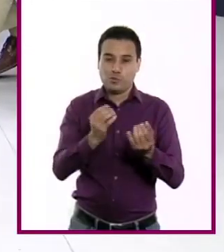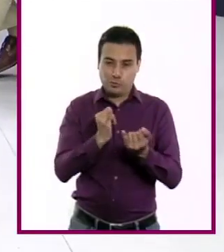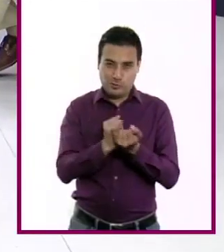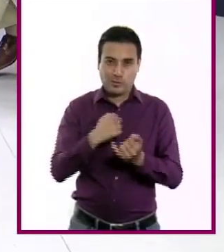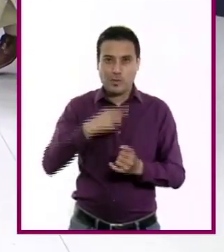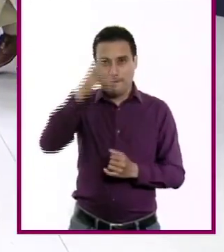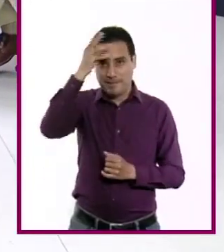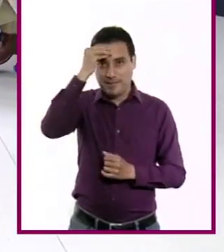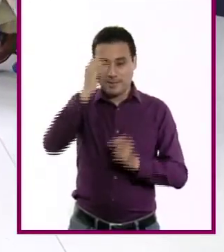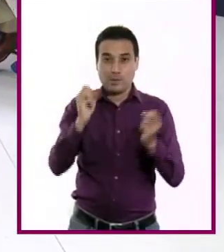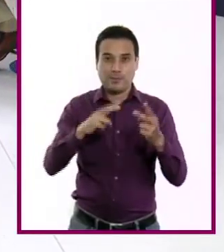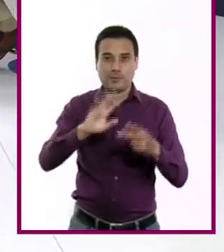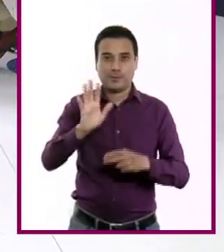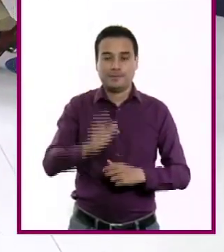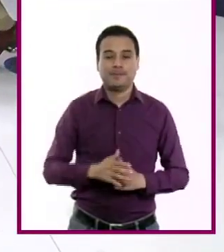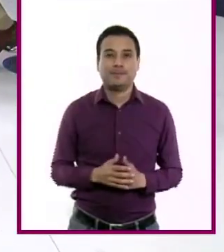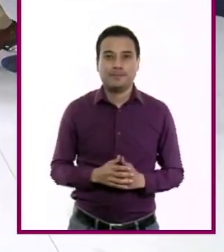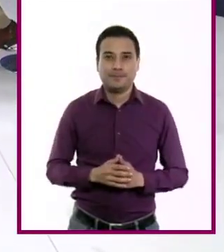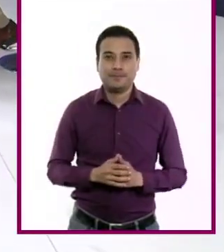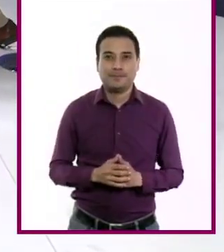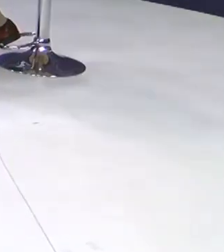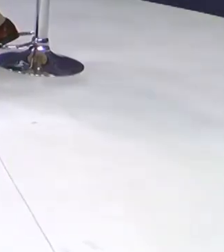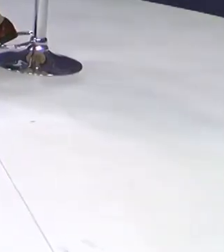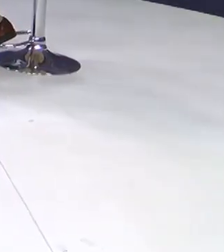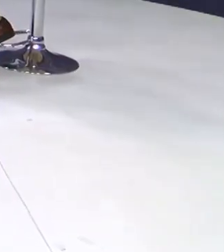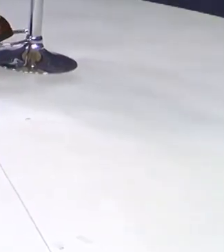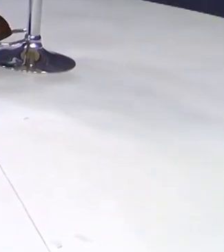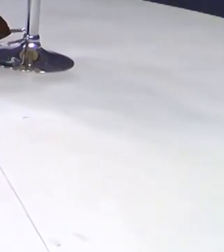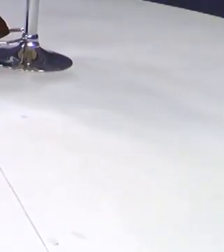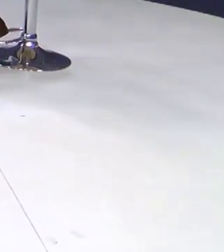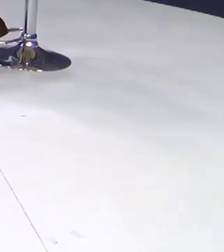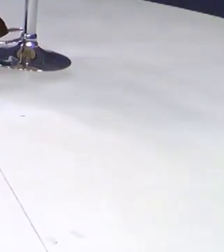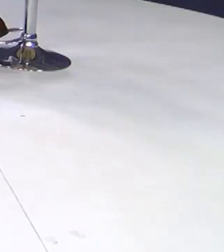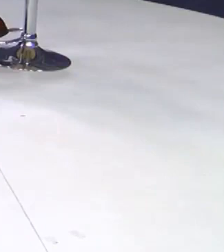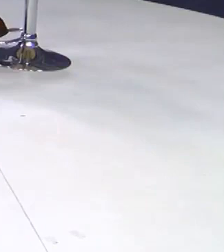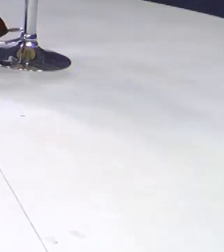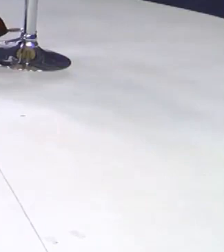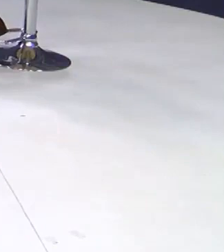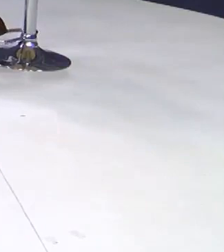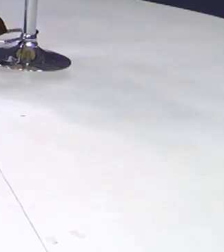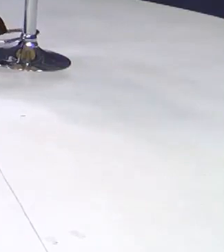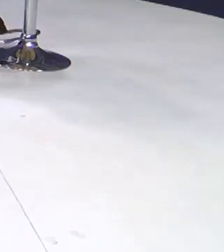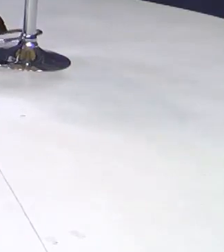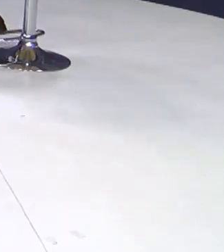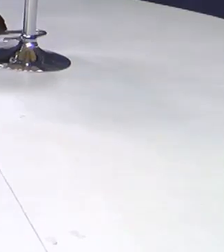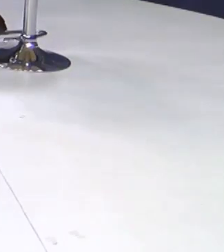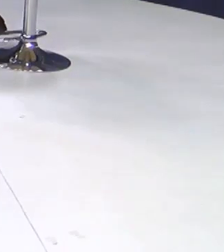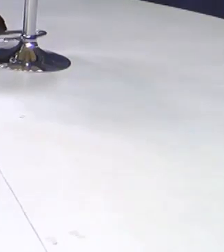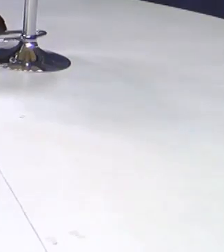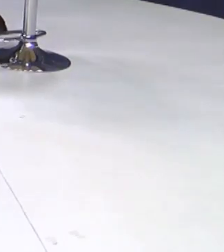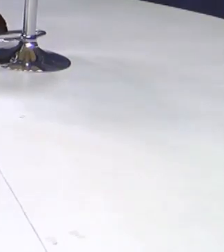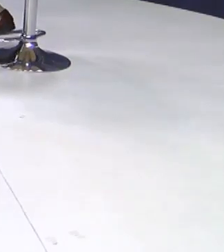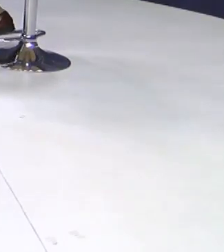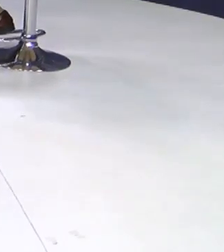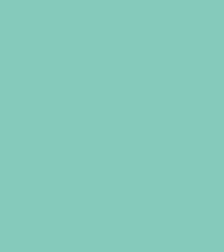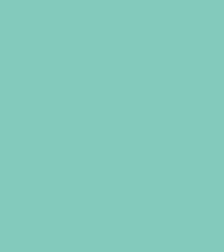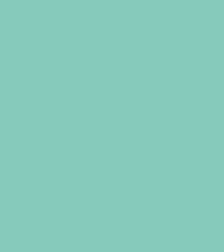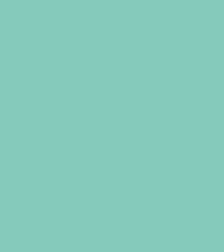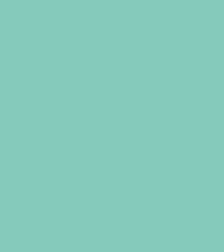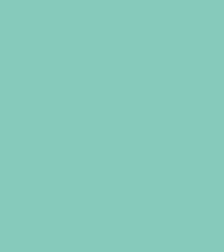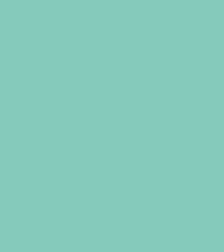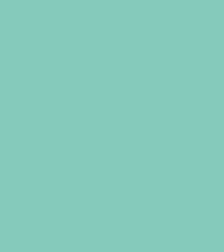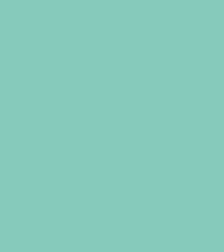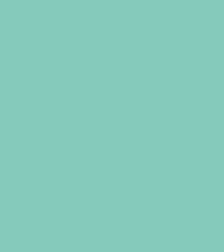yo. ¡Hasta luego! Muy bien. Discúlpame, Paulino, no puedo ya pasarte la pregunta.